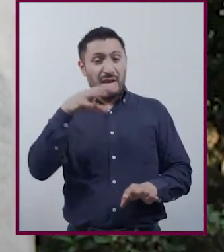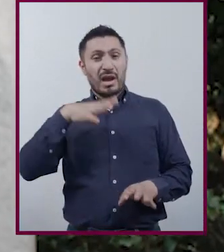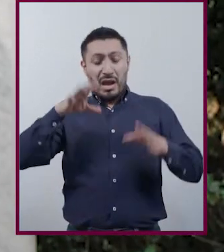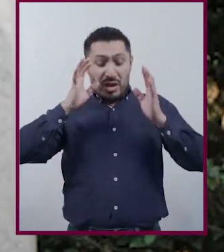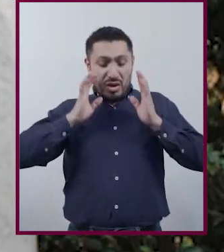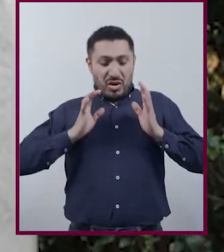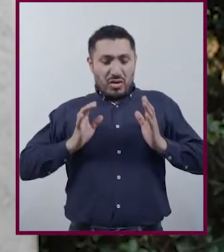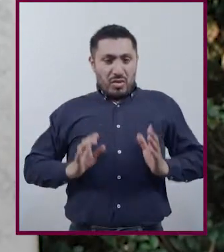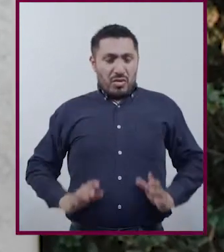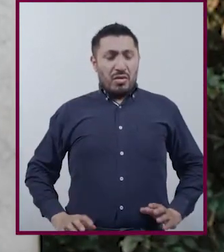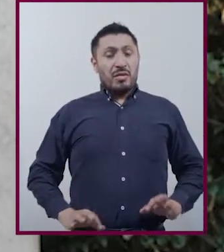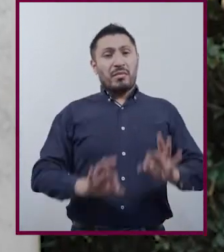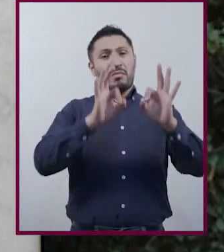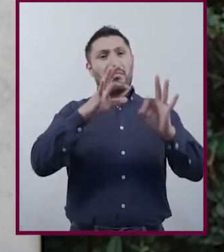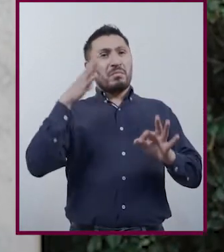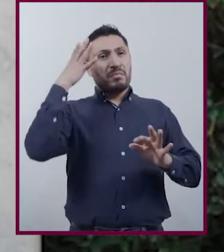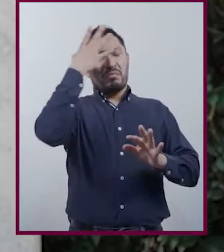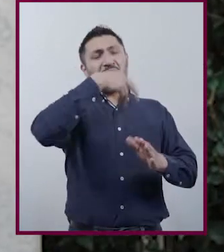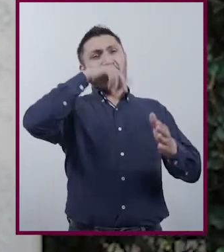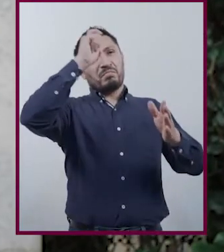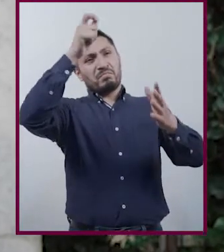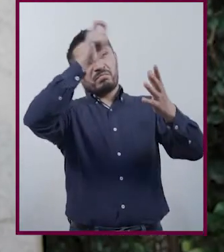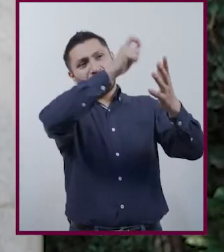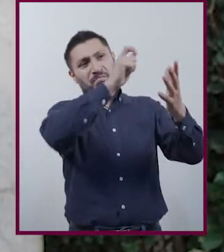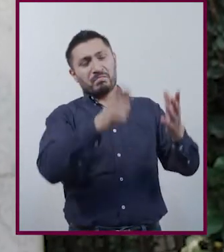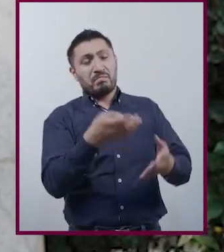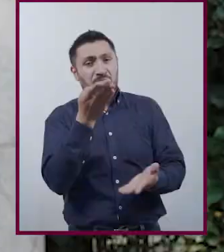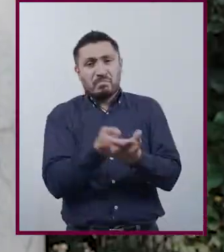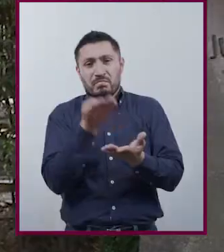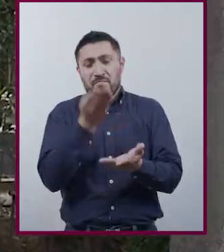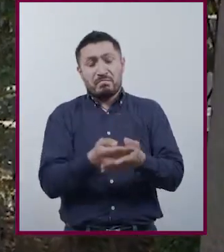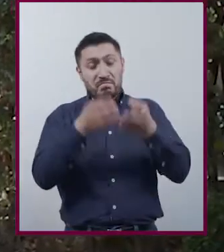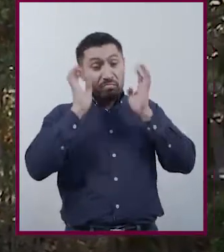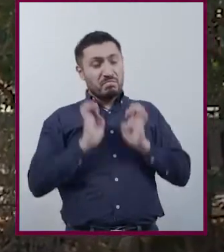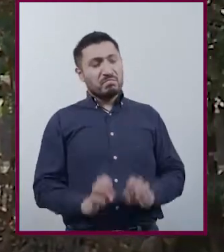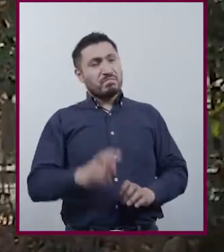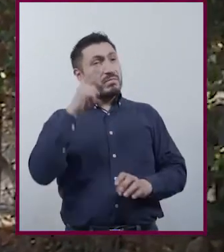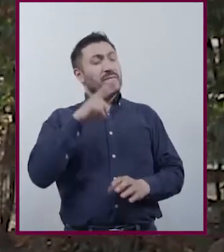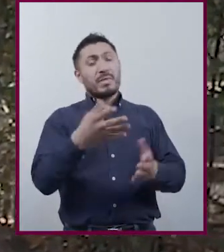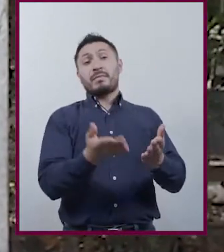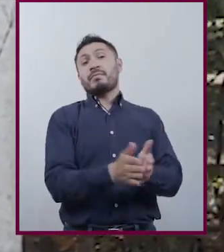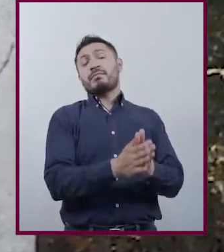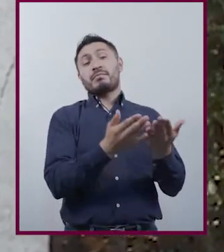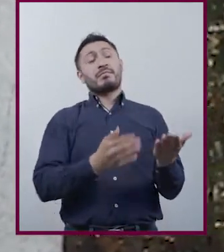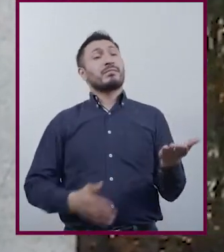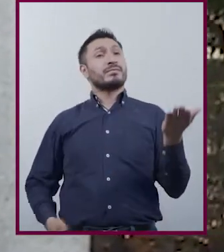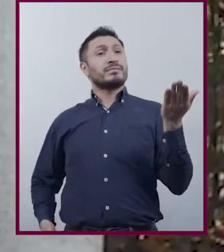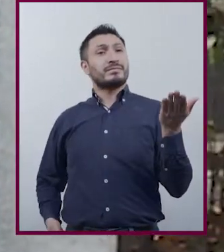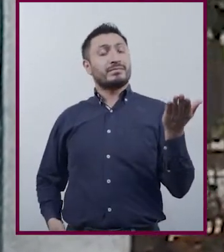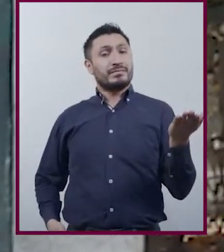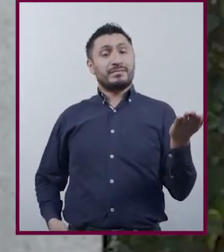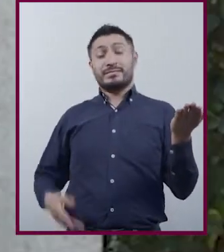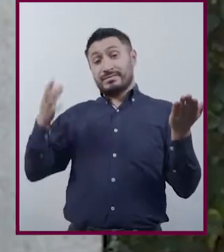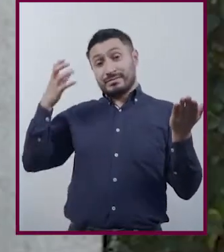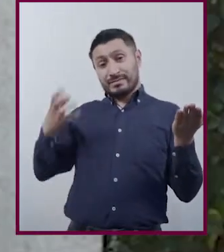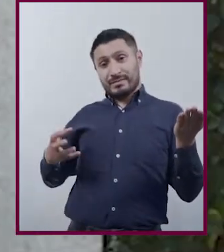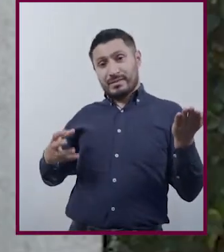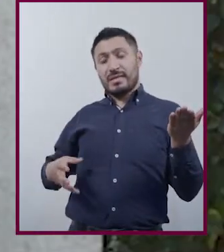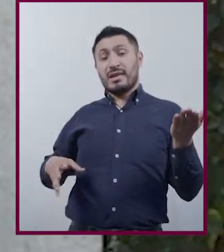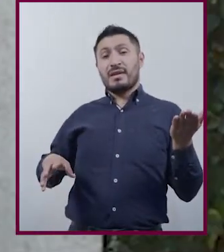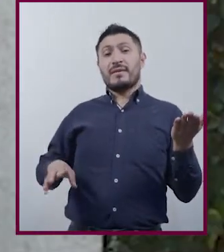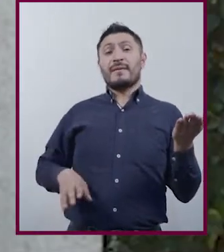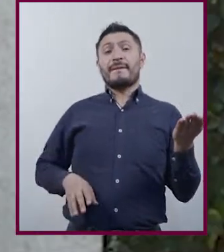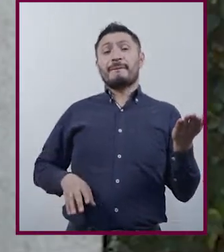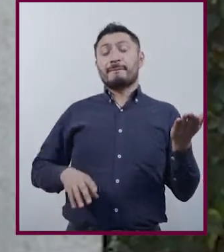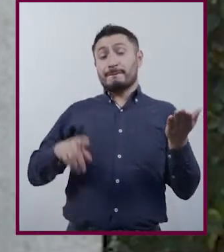cuerpo entero, hermosamente esculpida en bronce, elegantísima, sosteniendo un libro en la mano izquierda y del otro lado una